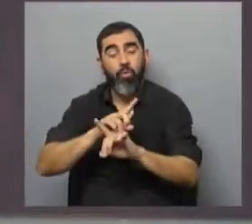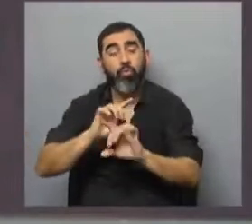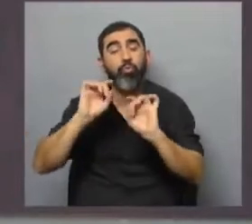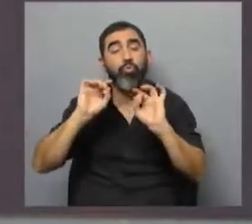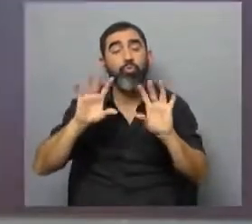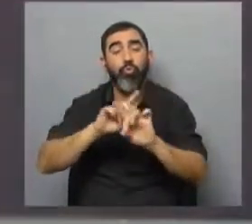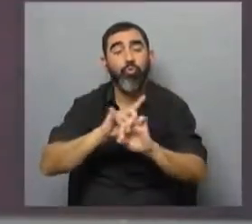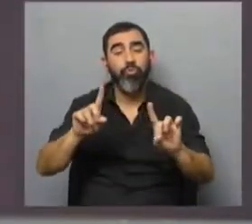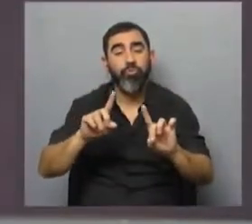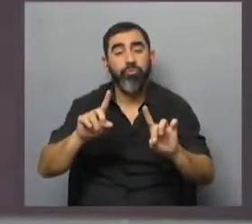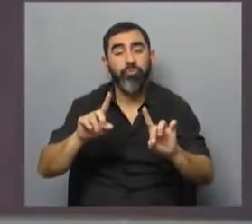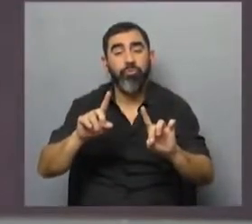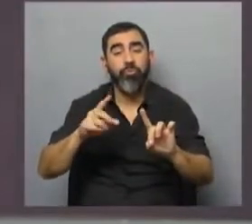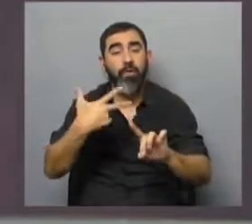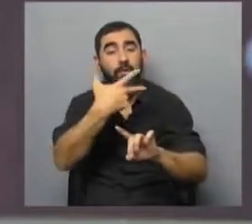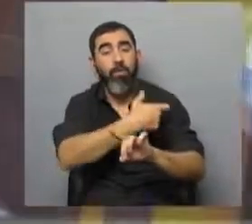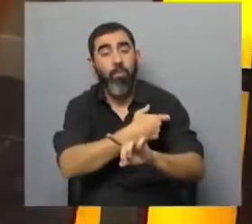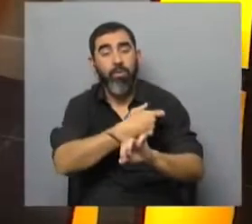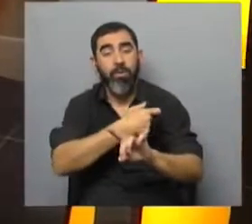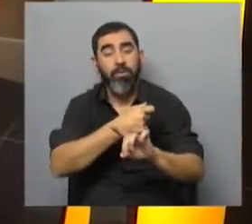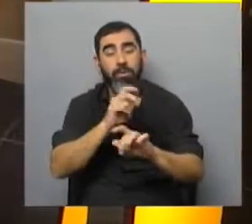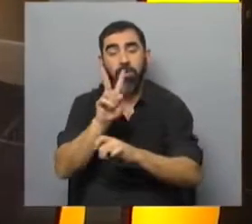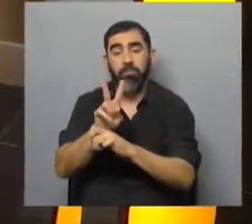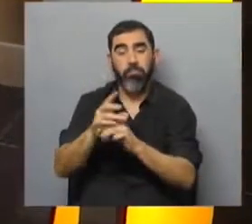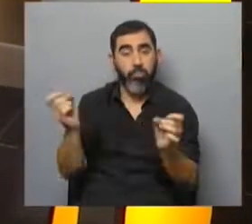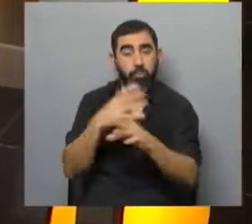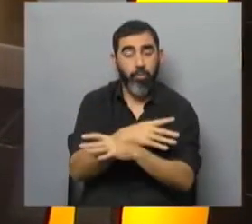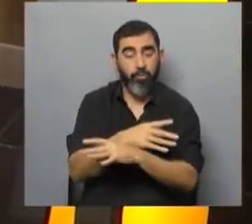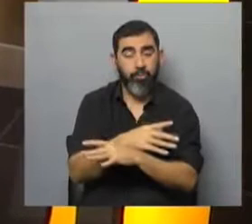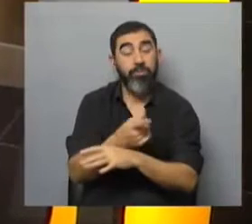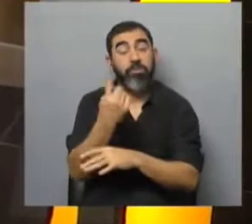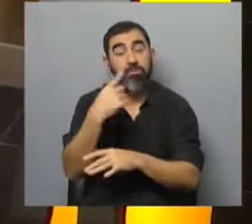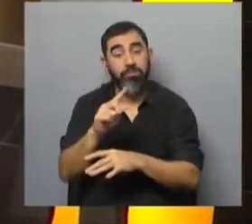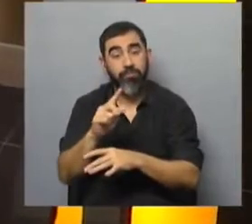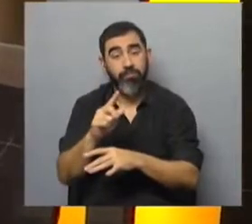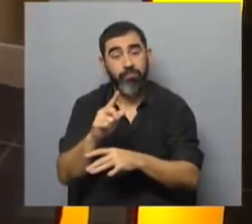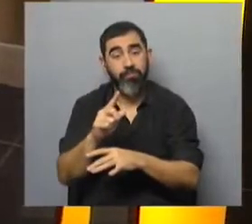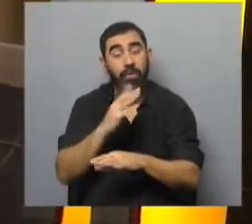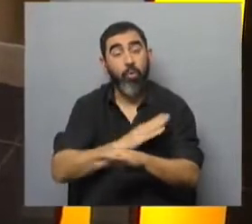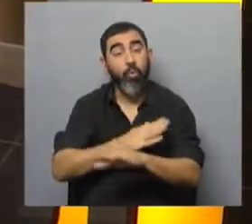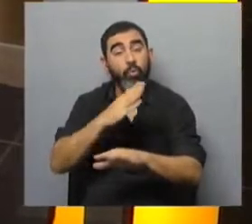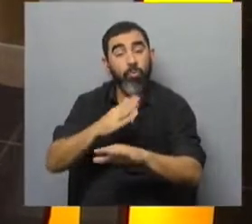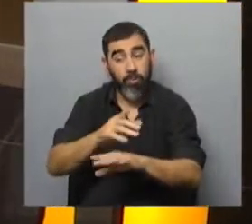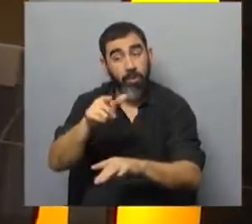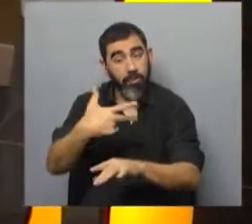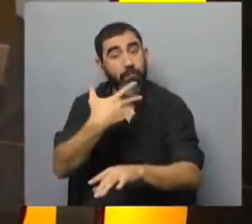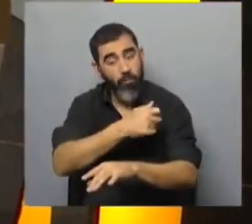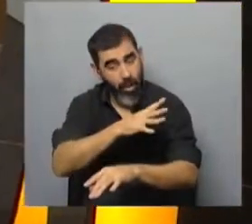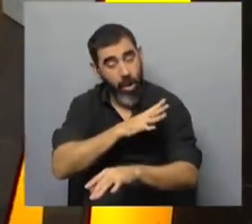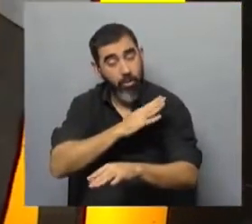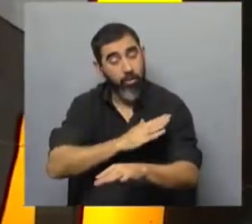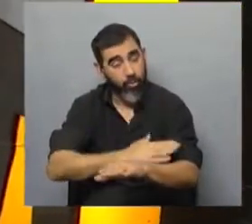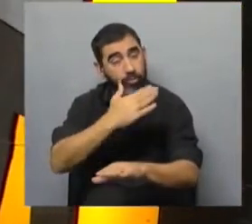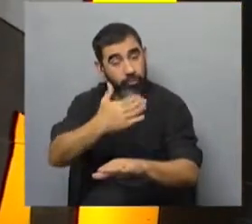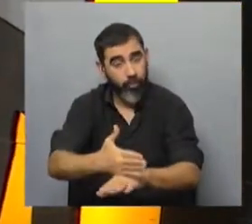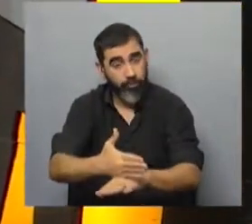solo la inoculación y montaría la respuesta inmune, lo cual haría que los efectos secundarios, porque esta vacuna los tuvo, no sé quién